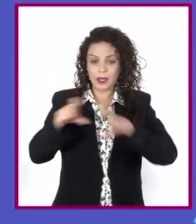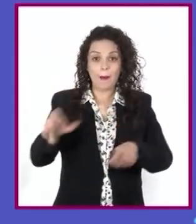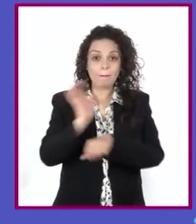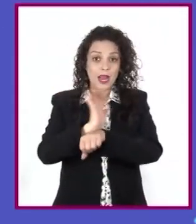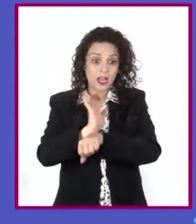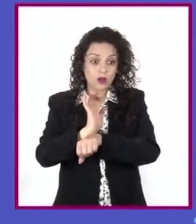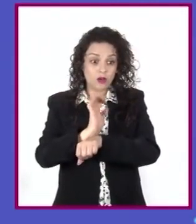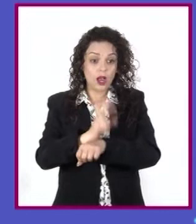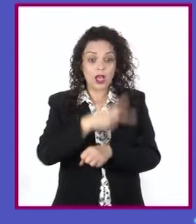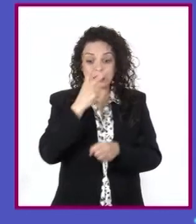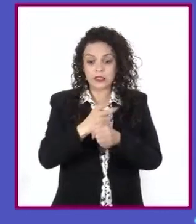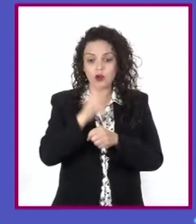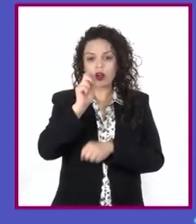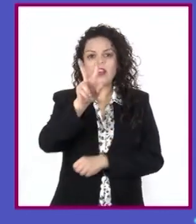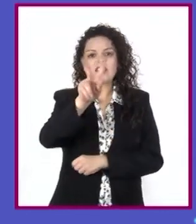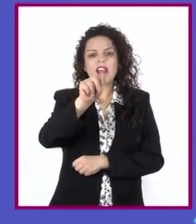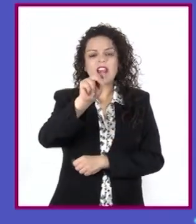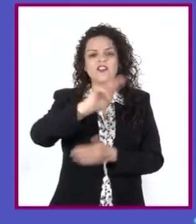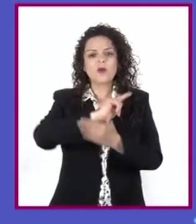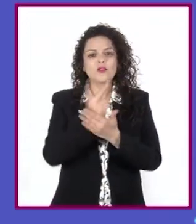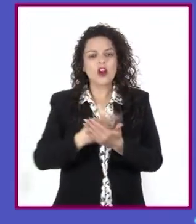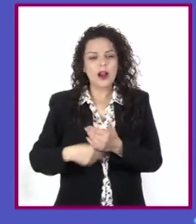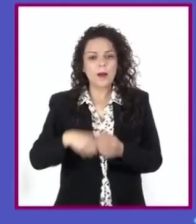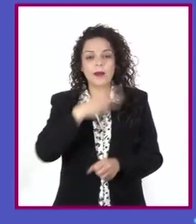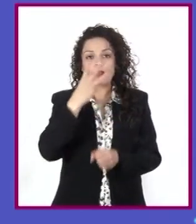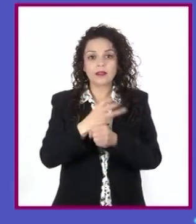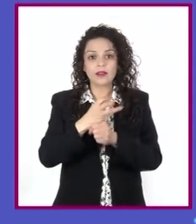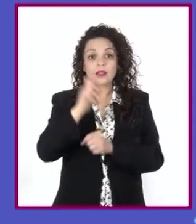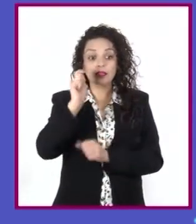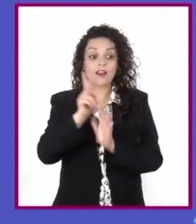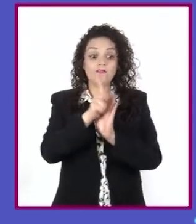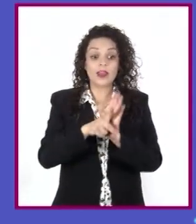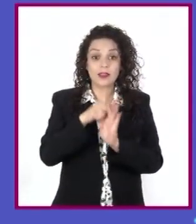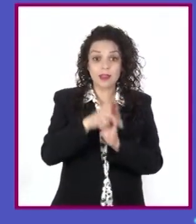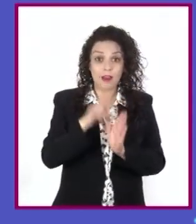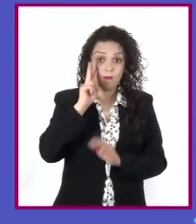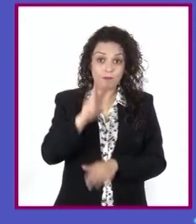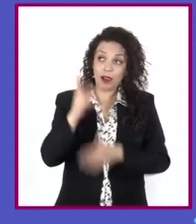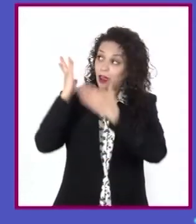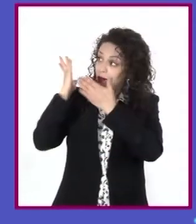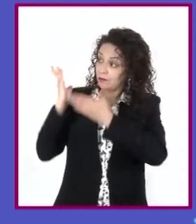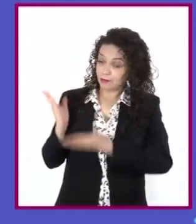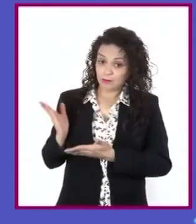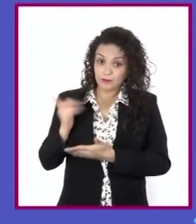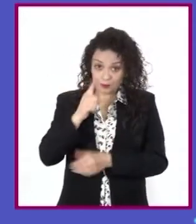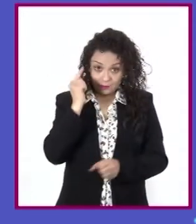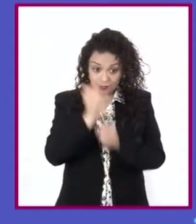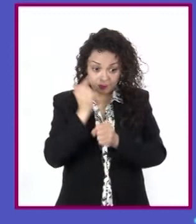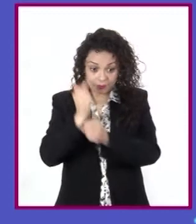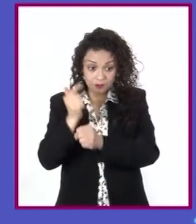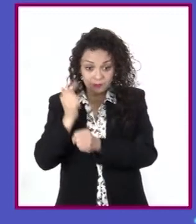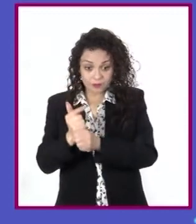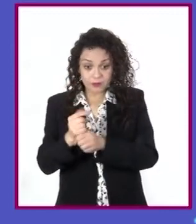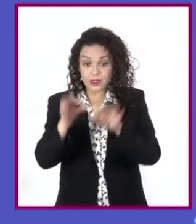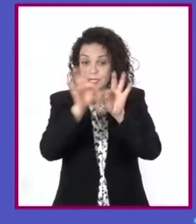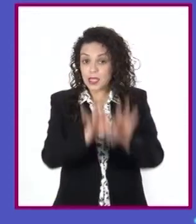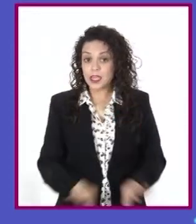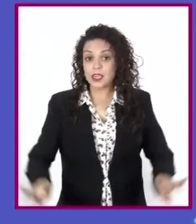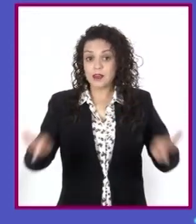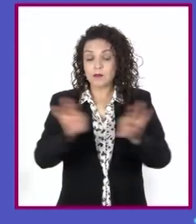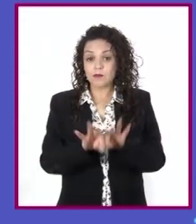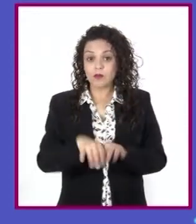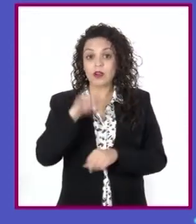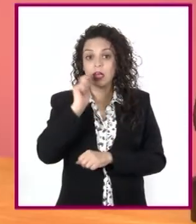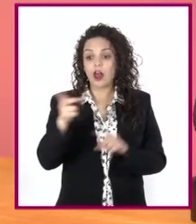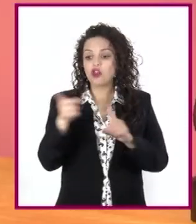segundo de un programa de televisión y el tercero de un video. Hasta aquí se habrán dado cuenta de la importancia de las